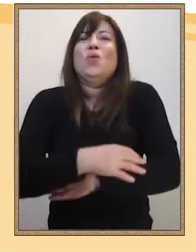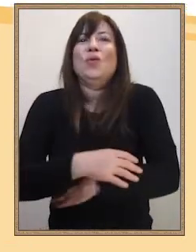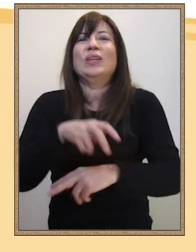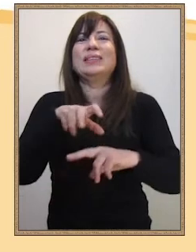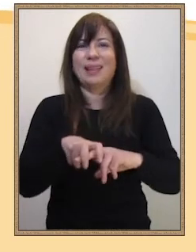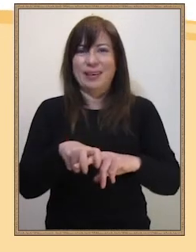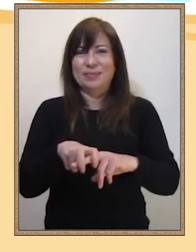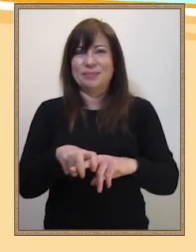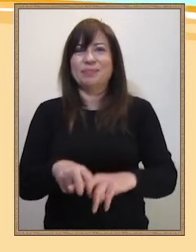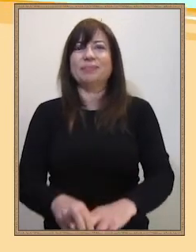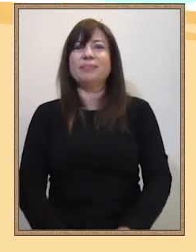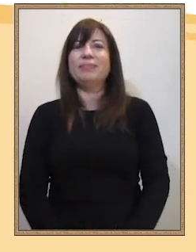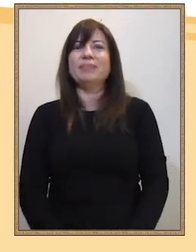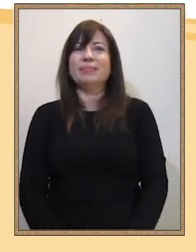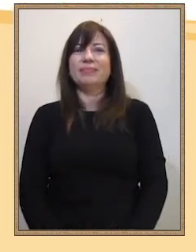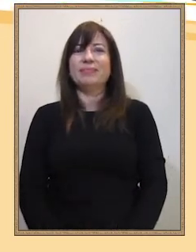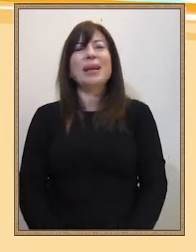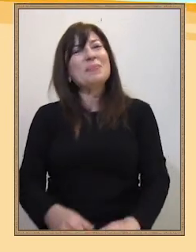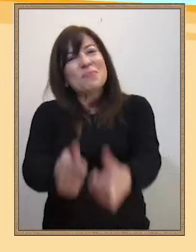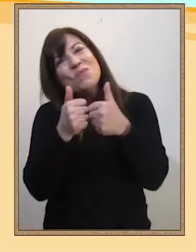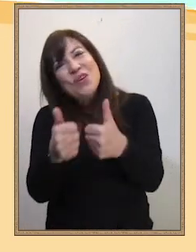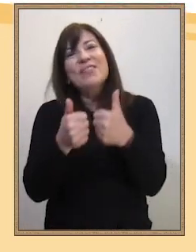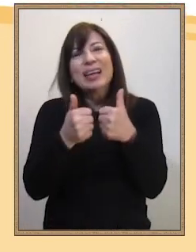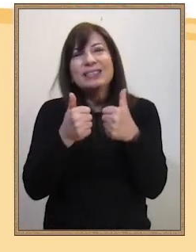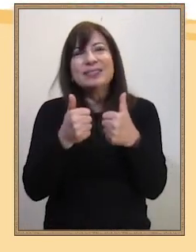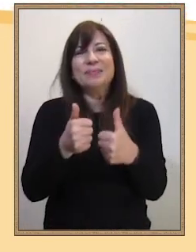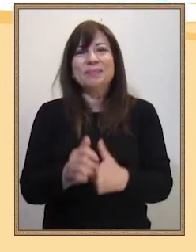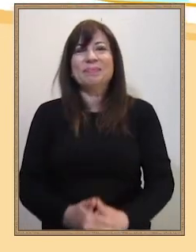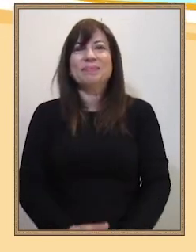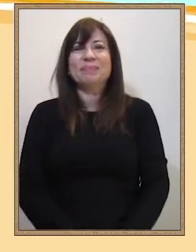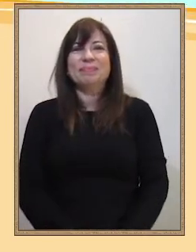y de un impulso voy hacia adelante. Muy bien.